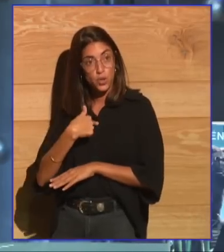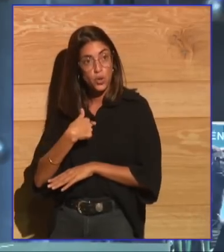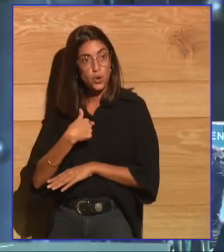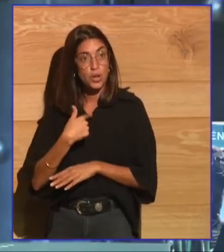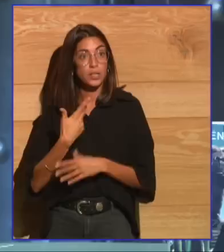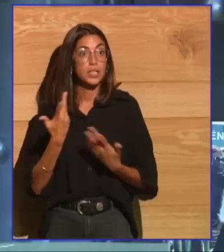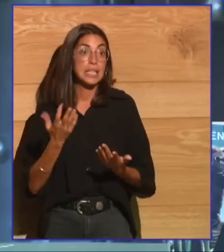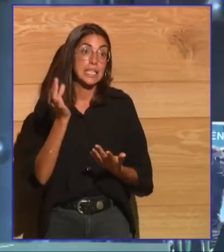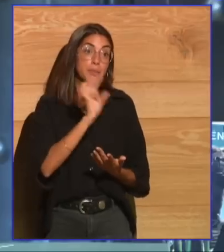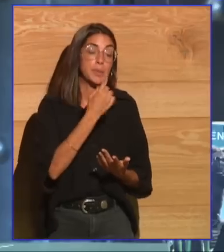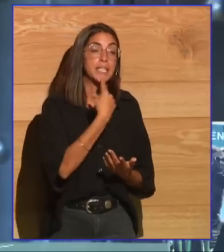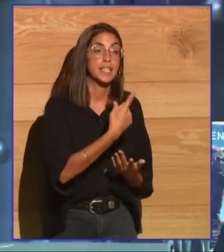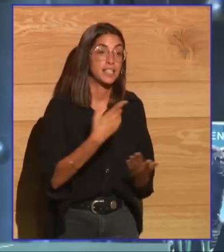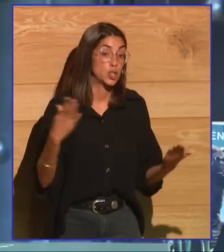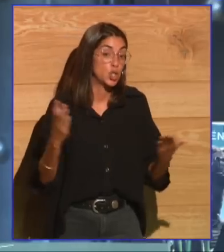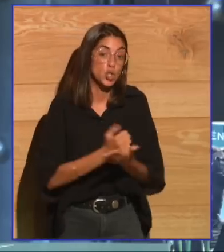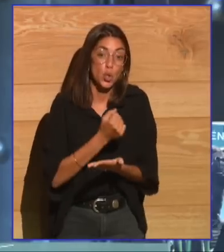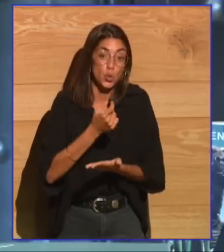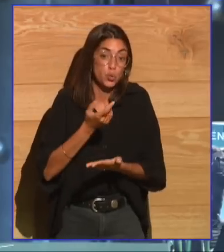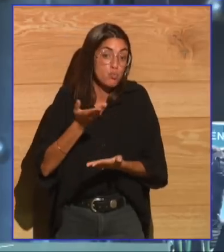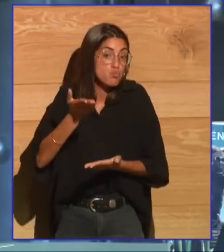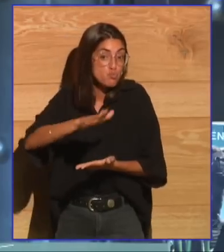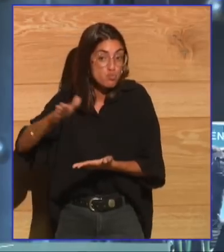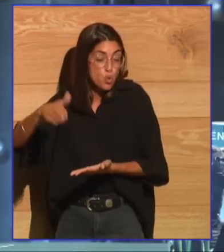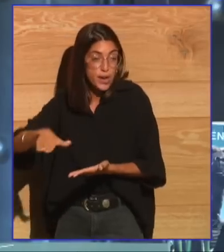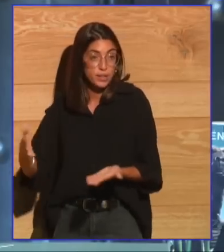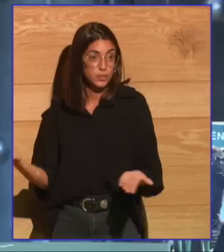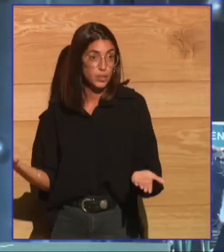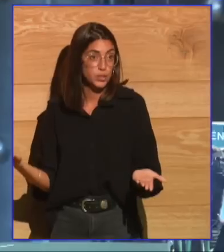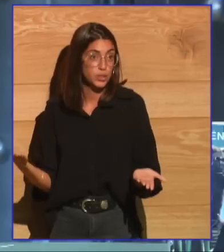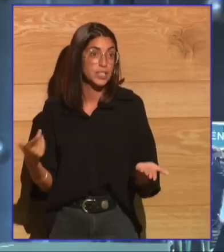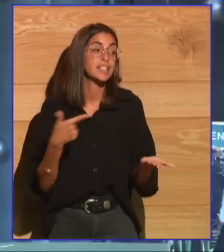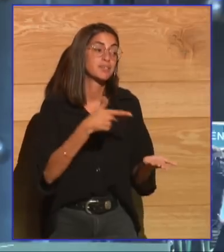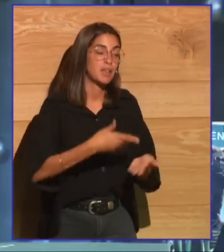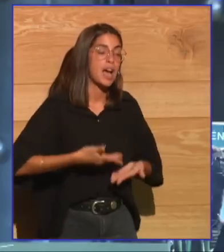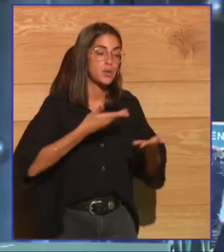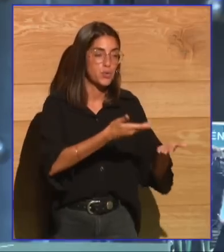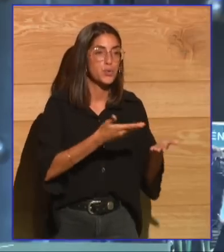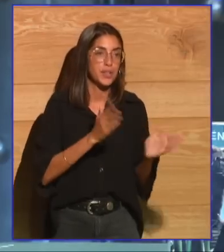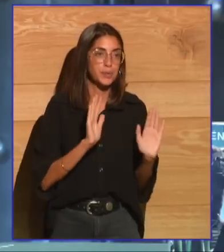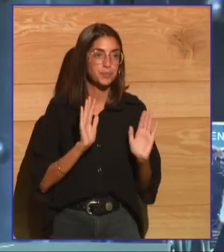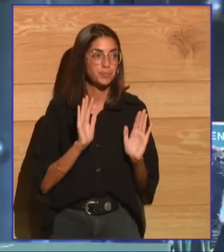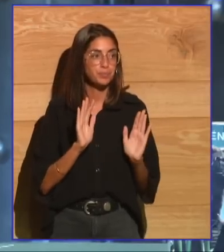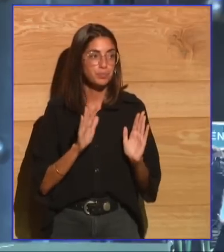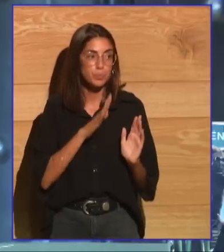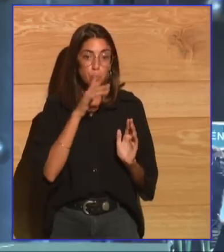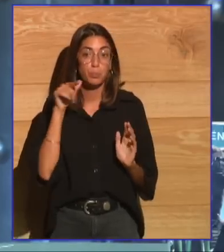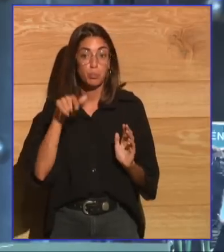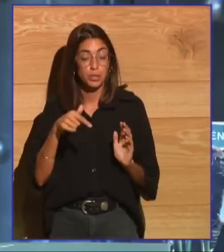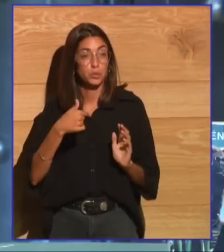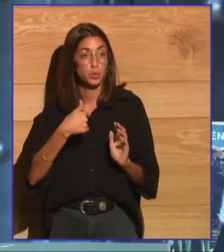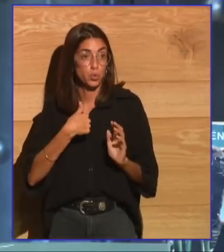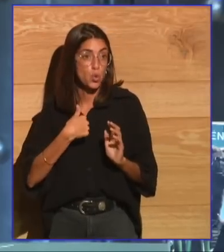todos muertos es ayuda mucho por eso estoy aquí y no he la